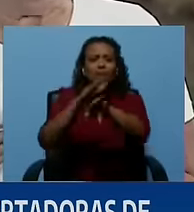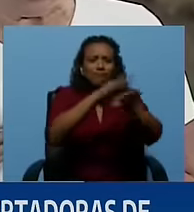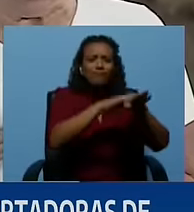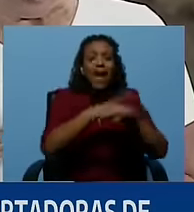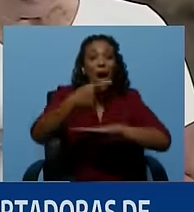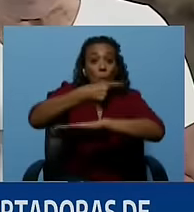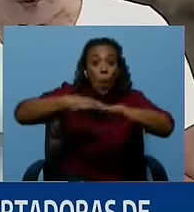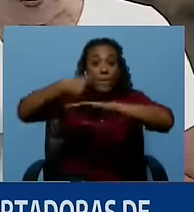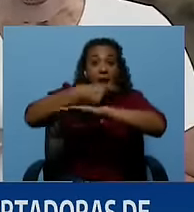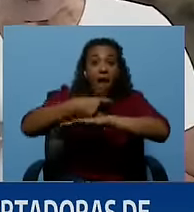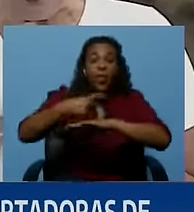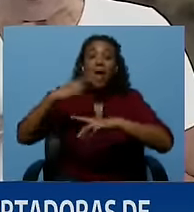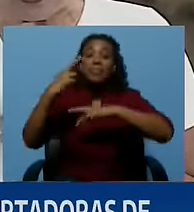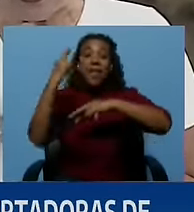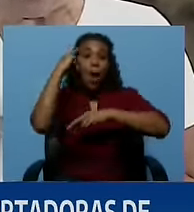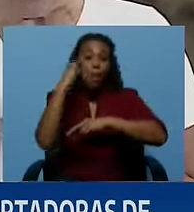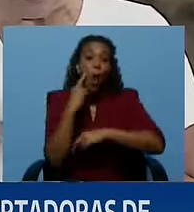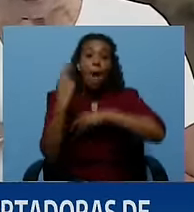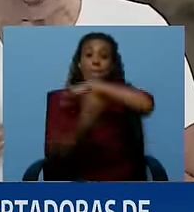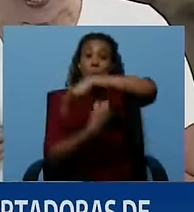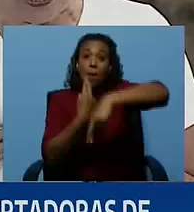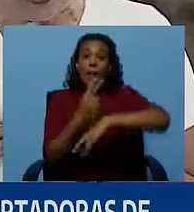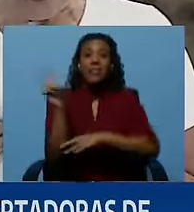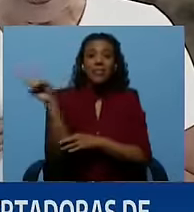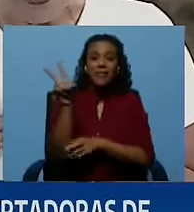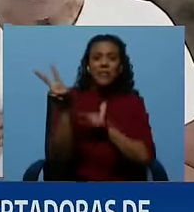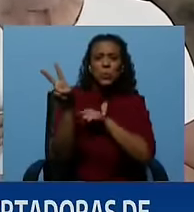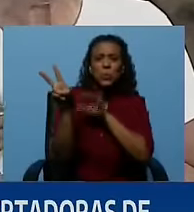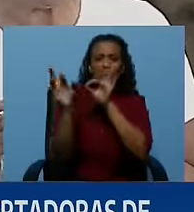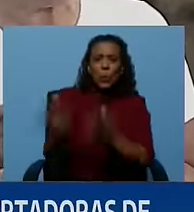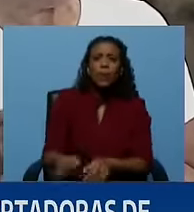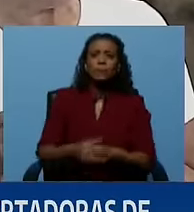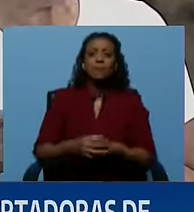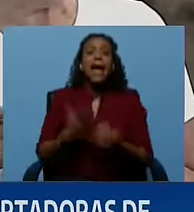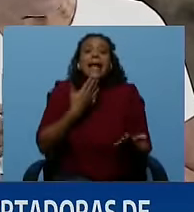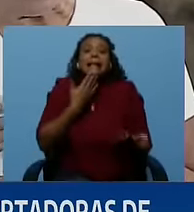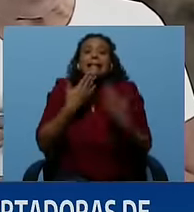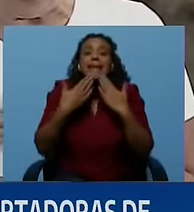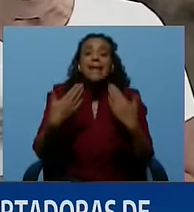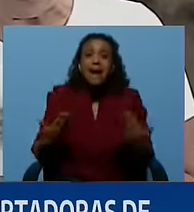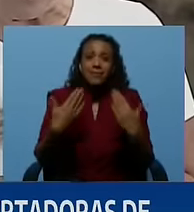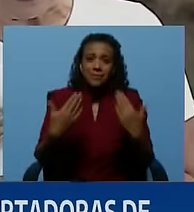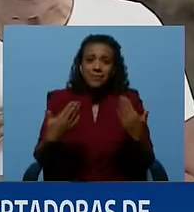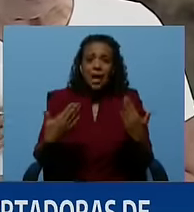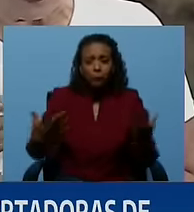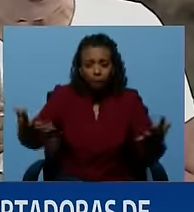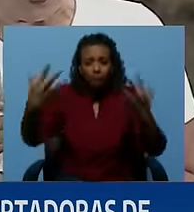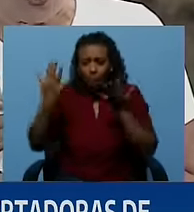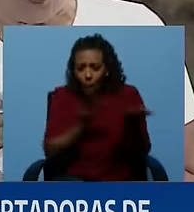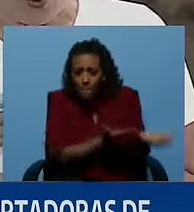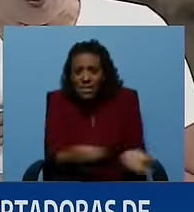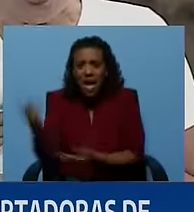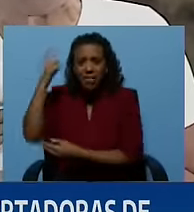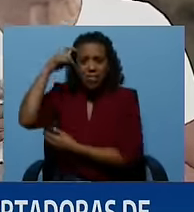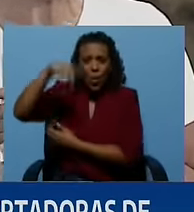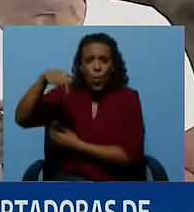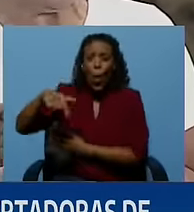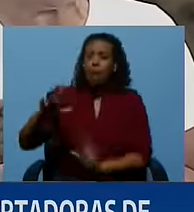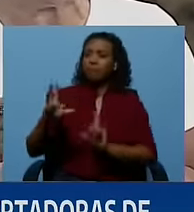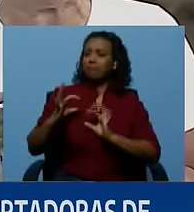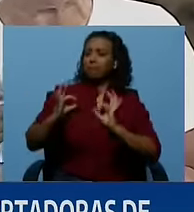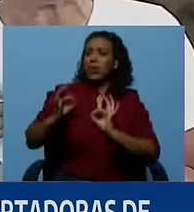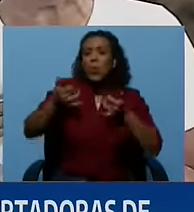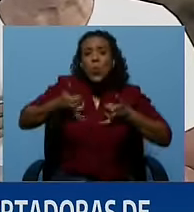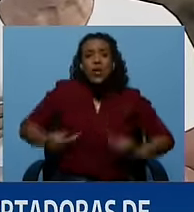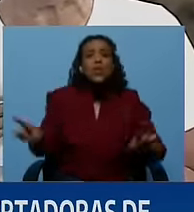al gobierno de la República Bolivariana de Venezuela. Gracias por haberme recibido como una